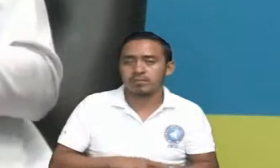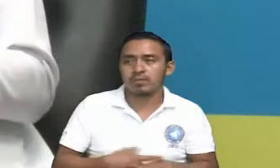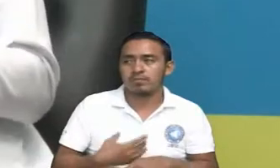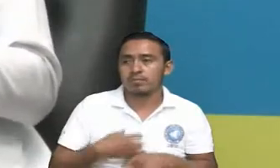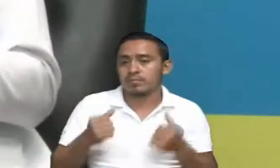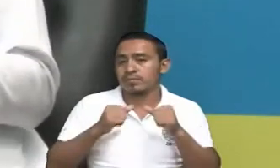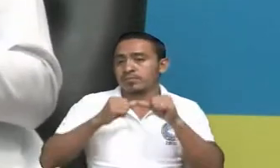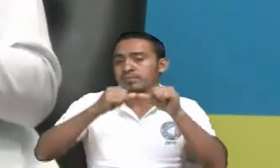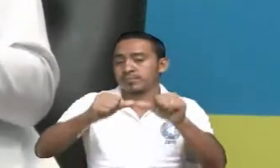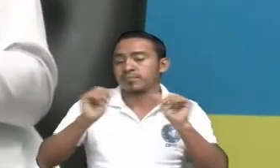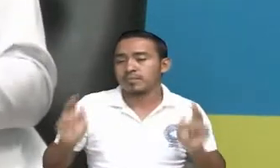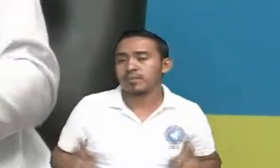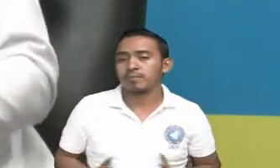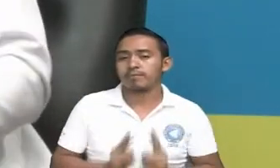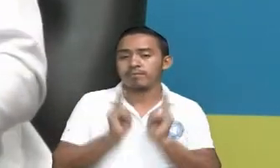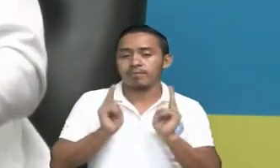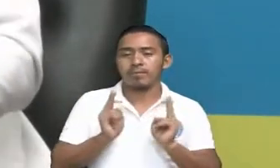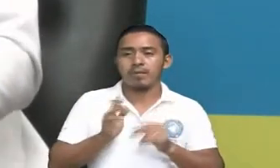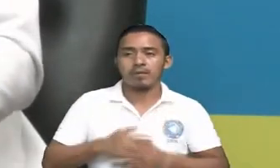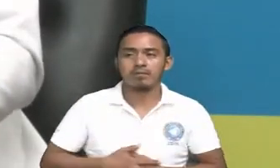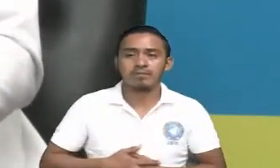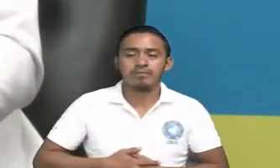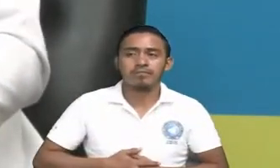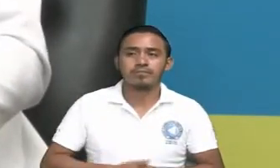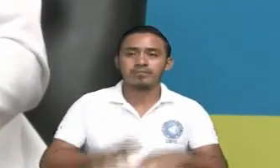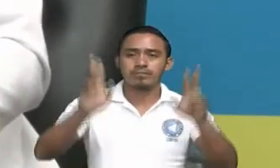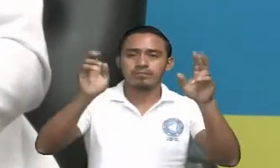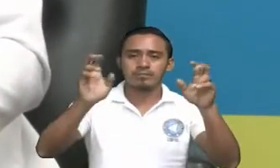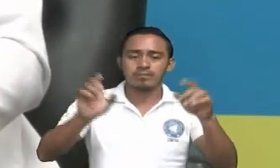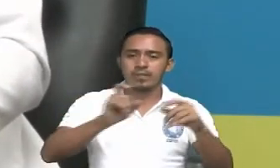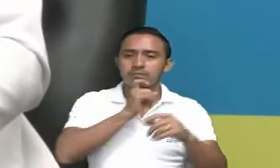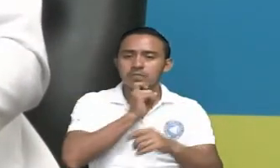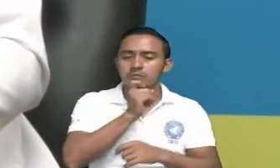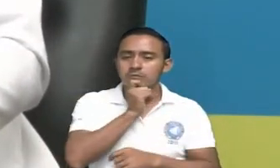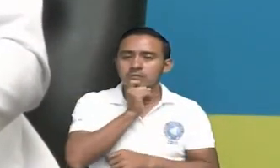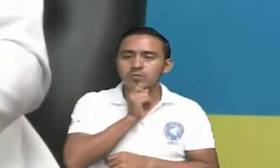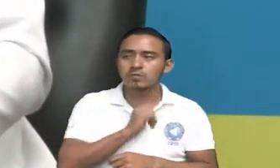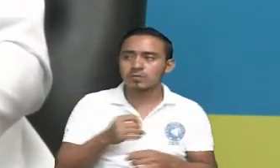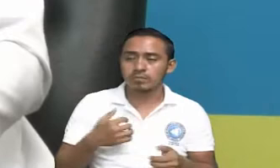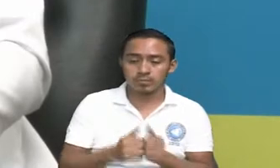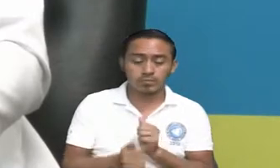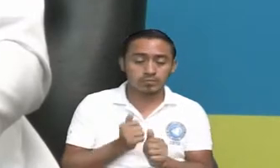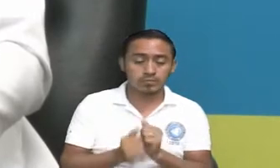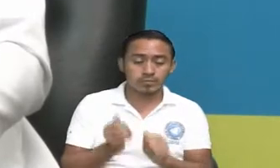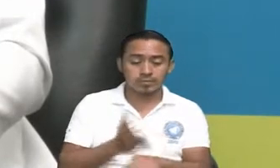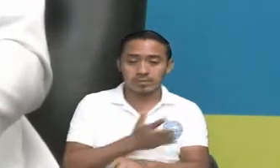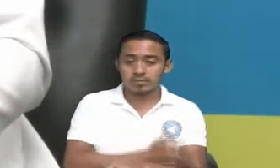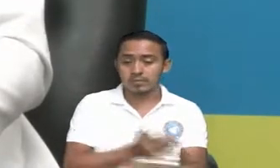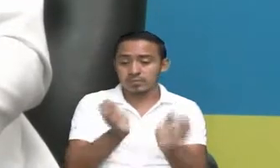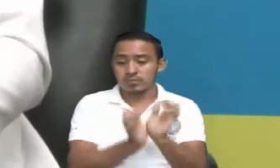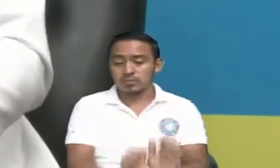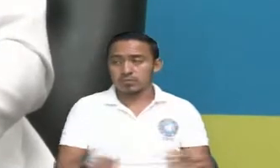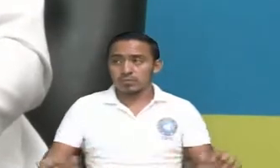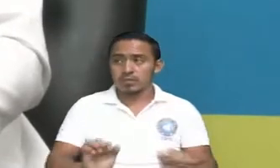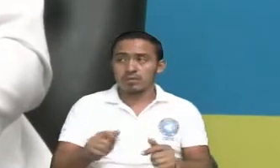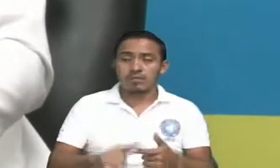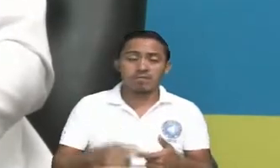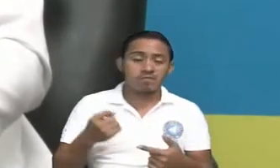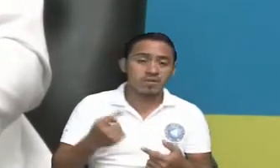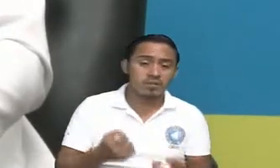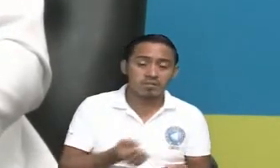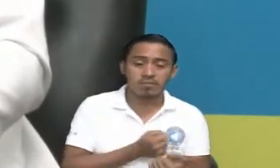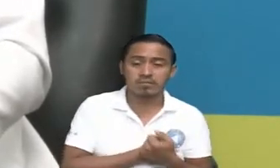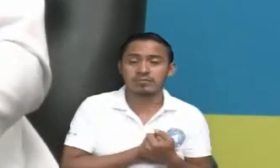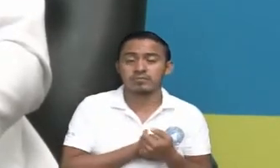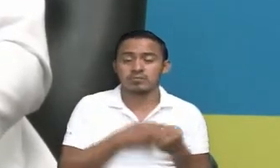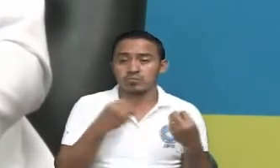con mi vida. El problema es que el tema de los celos tiene que ver también con traumas vividos en la infancia, con vacíos, con carencias, con